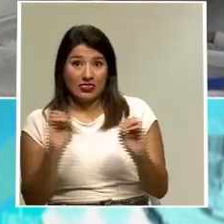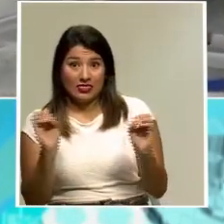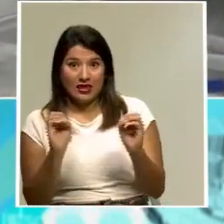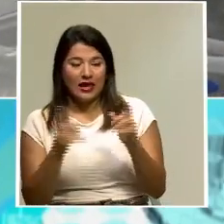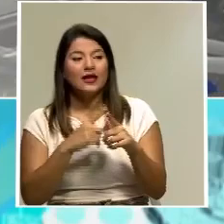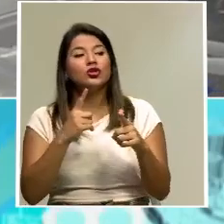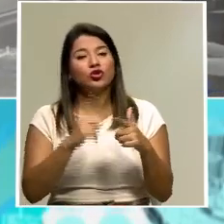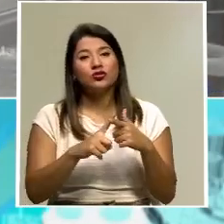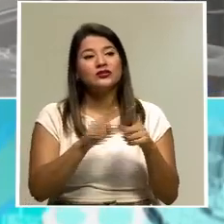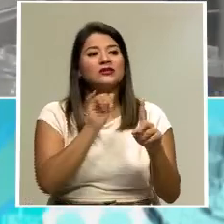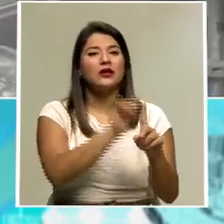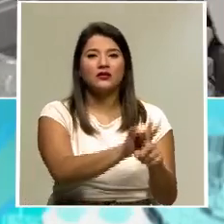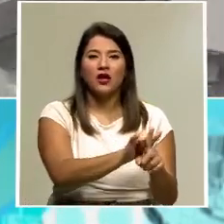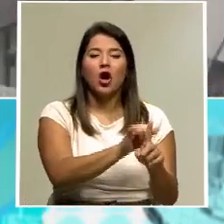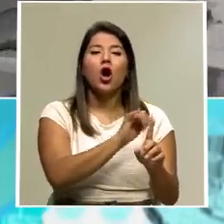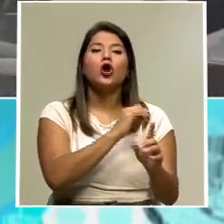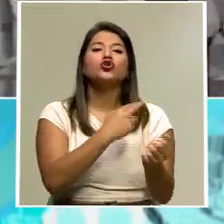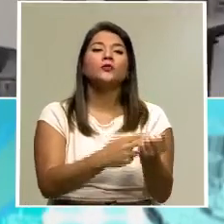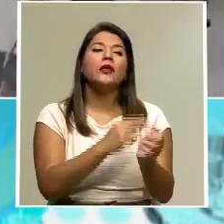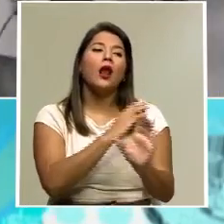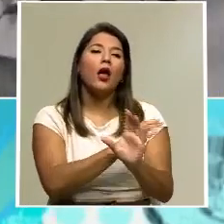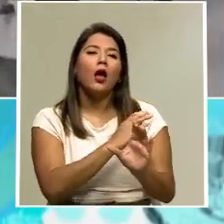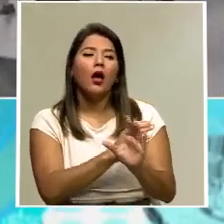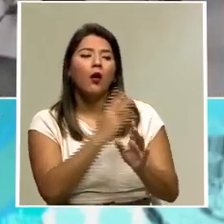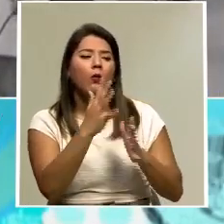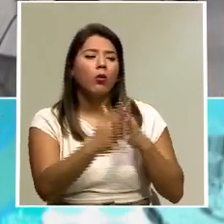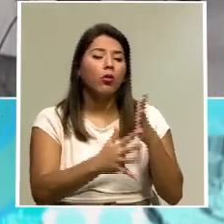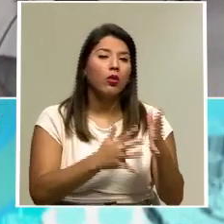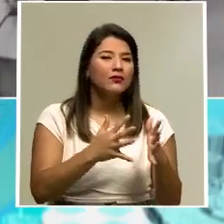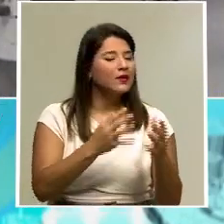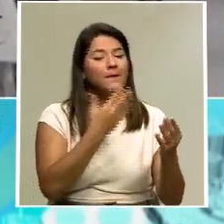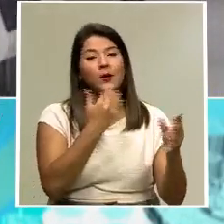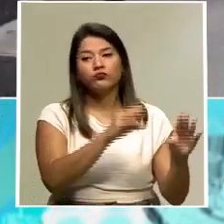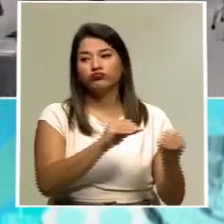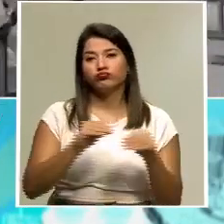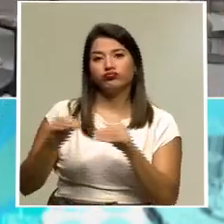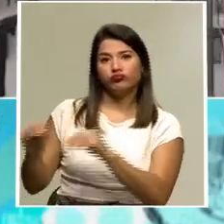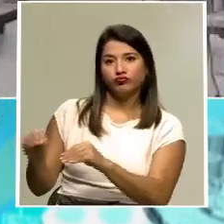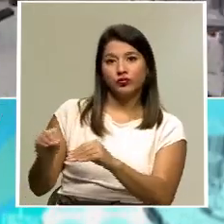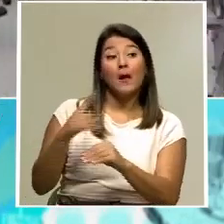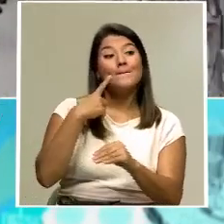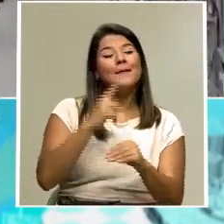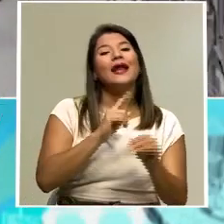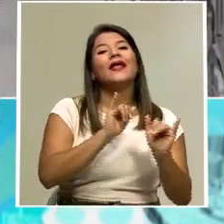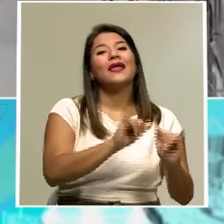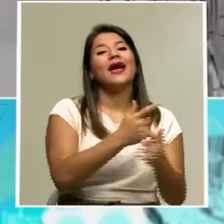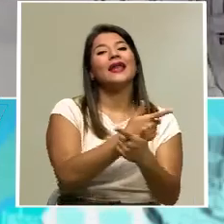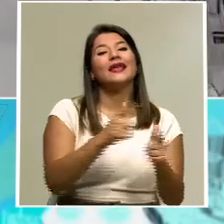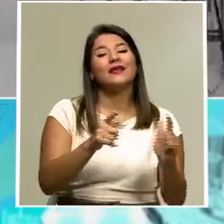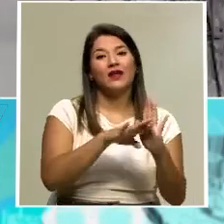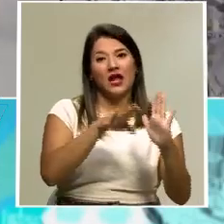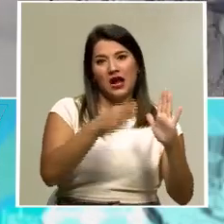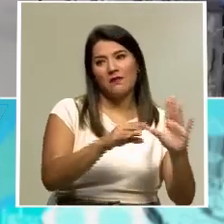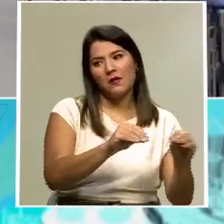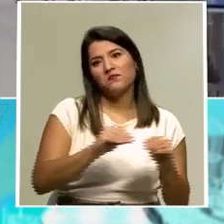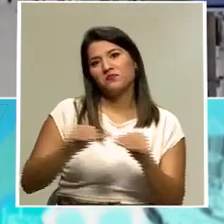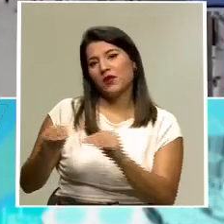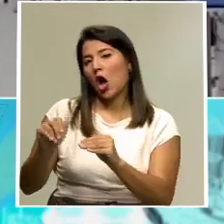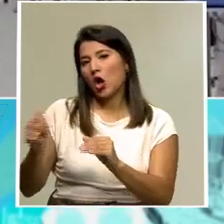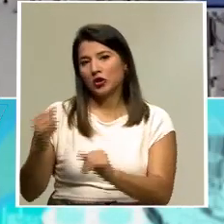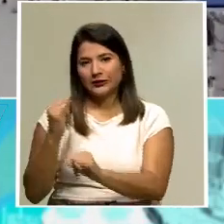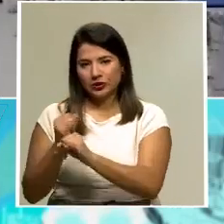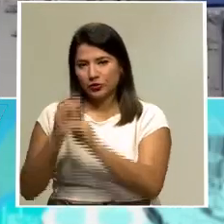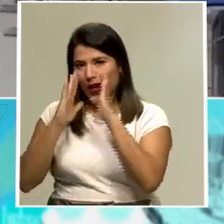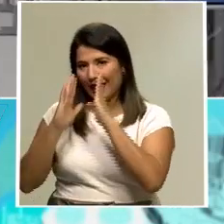Emergencias. Además, se están implementando otras medidas como la negociación que la Caja está haciendo con el INSS para que todas